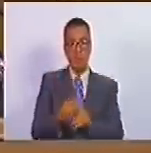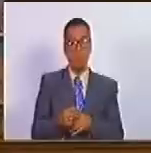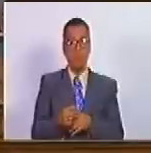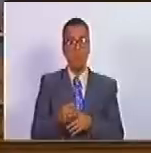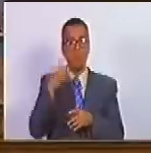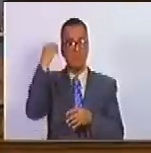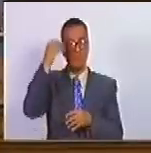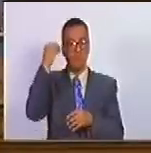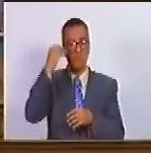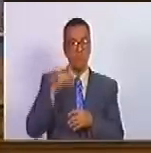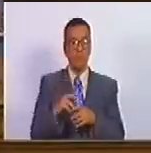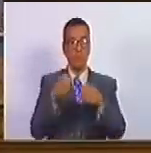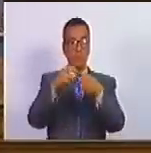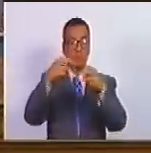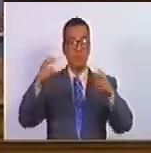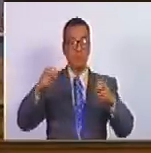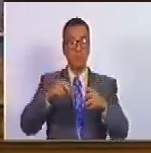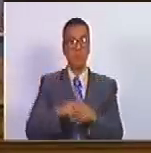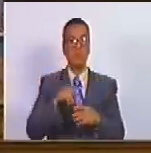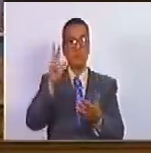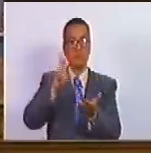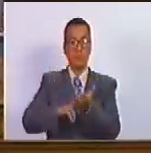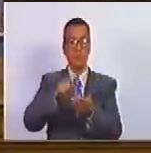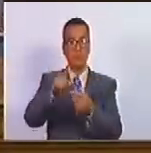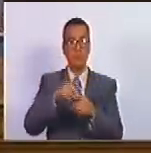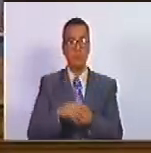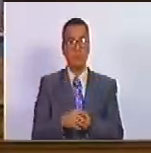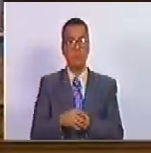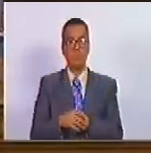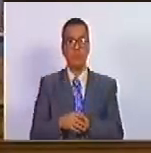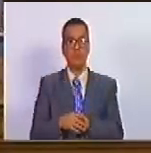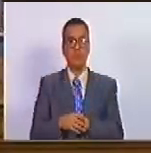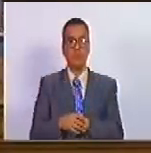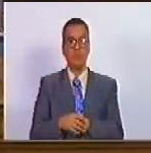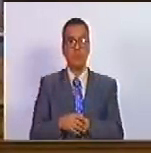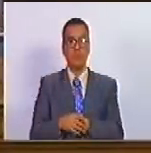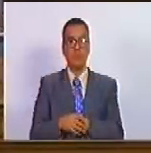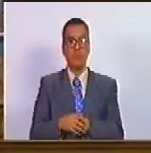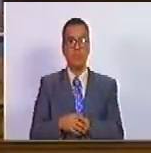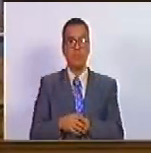En consideración el epígrafe. Aprobado.